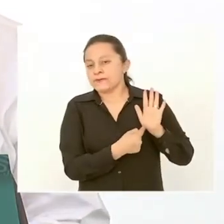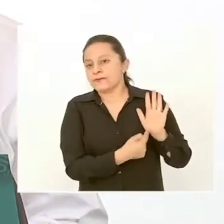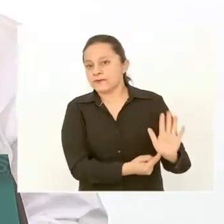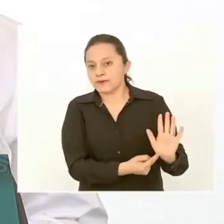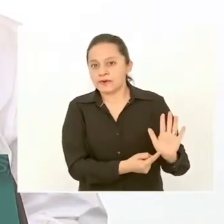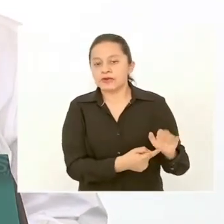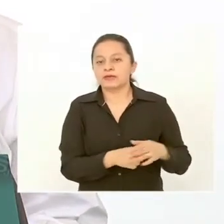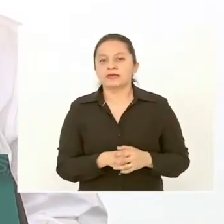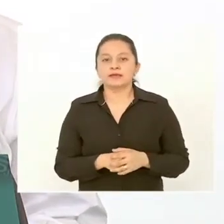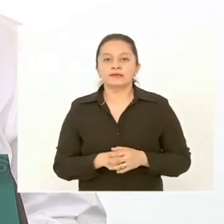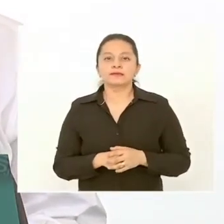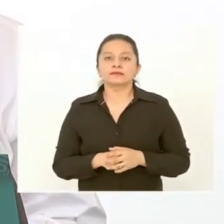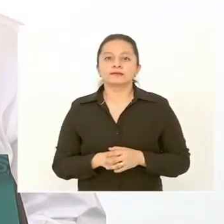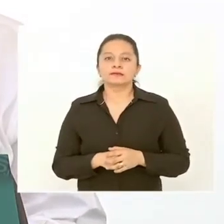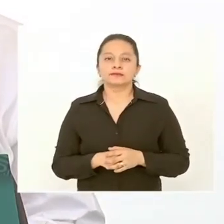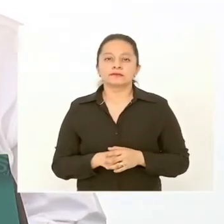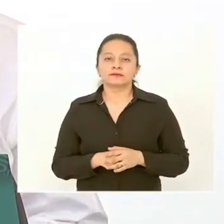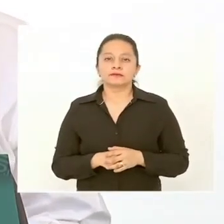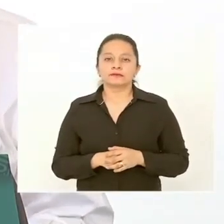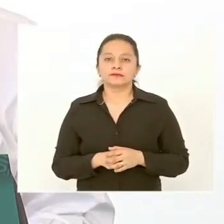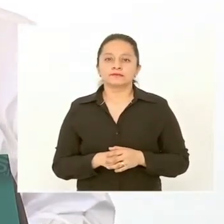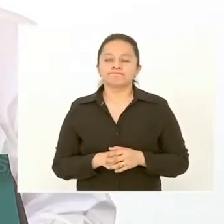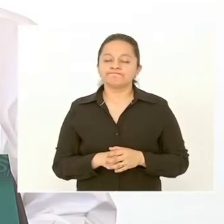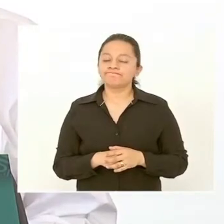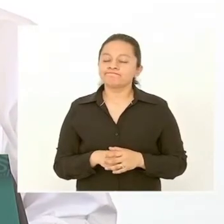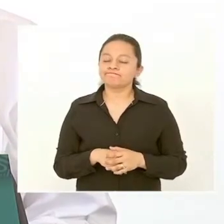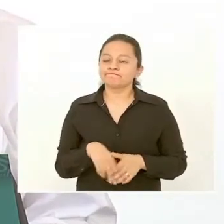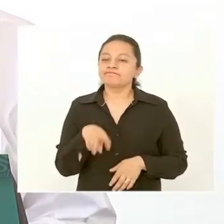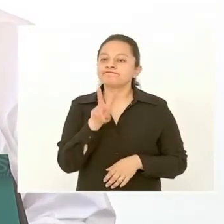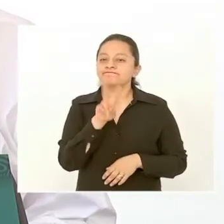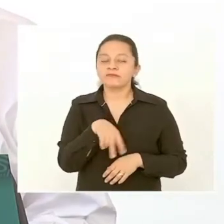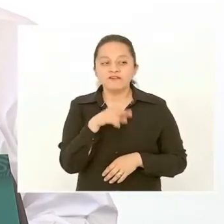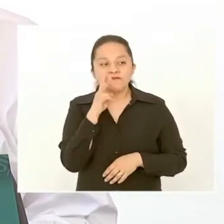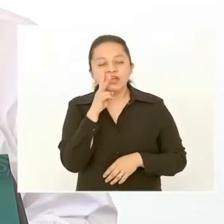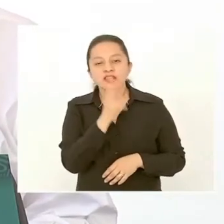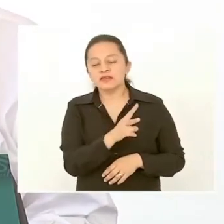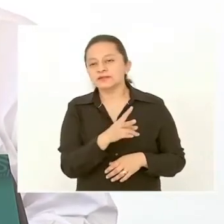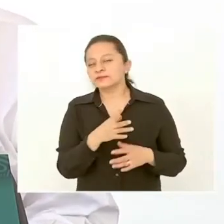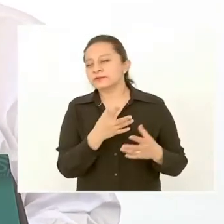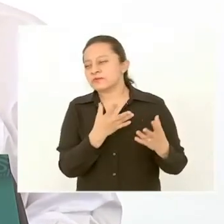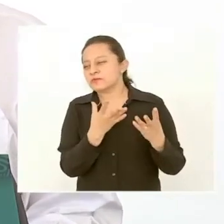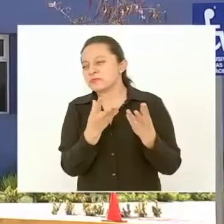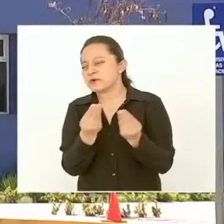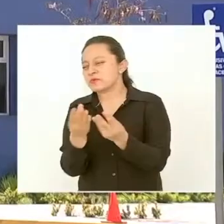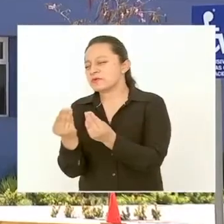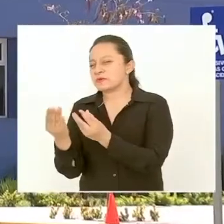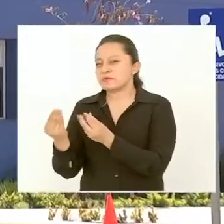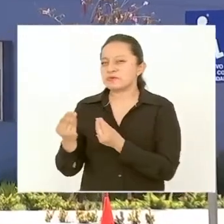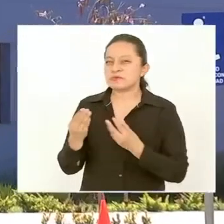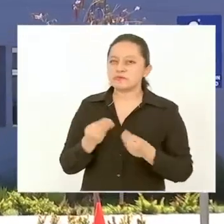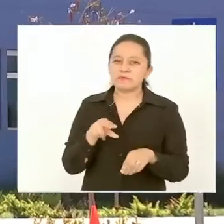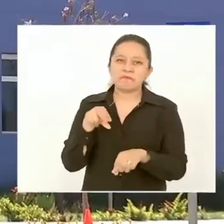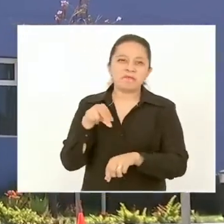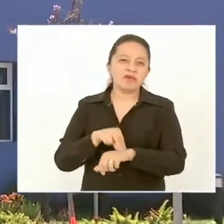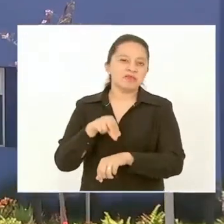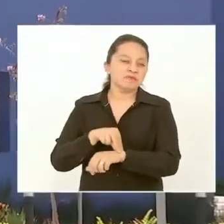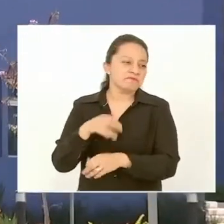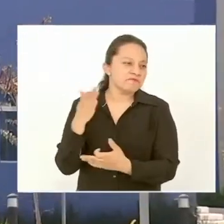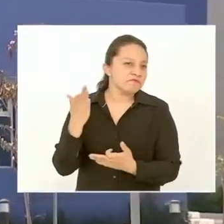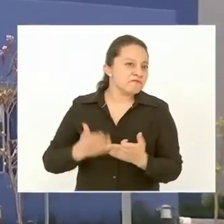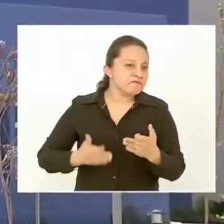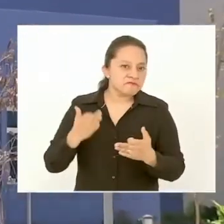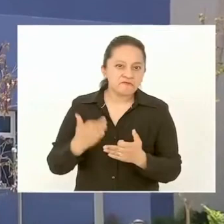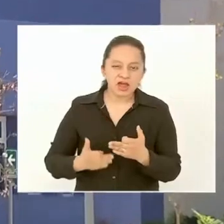tenemos un déficit de miles de médicos y de